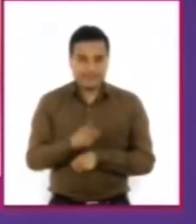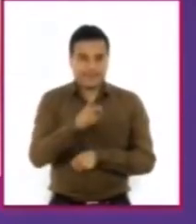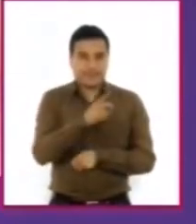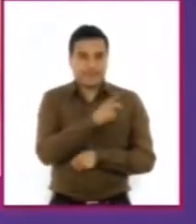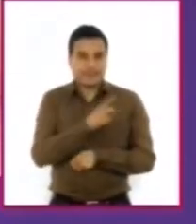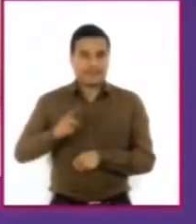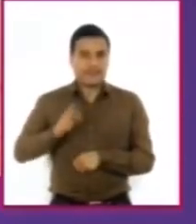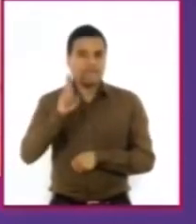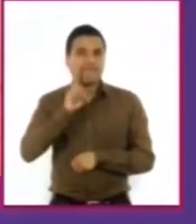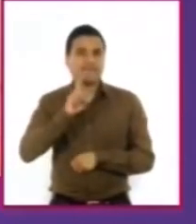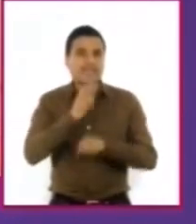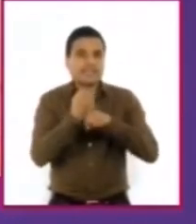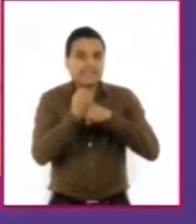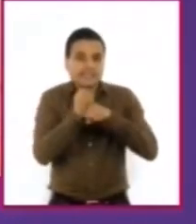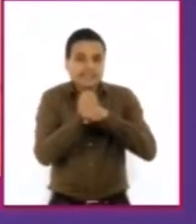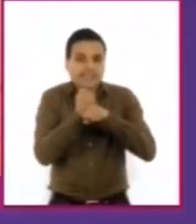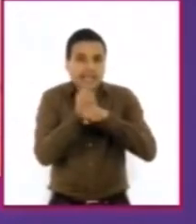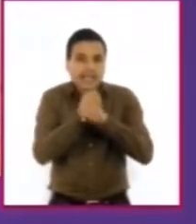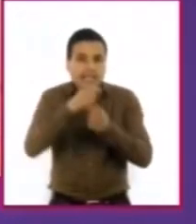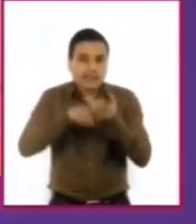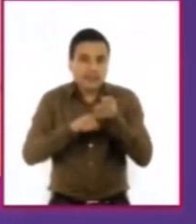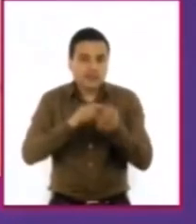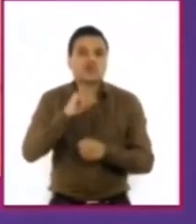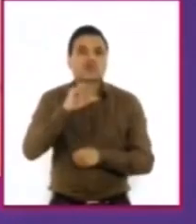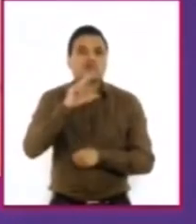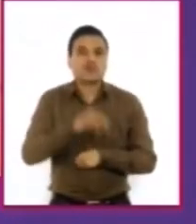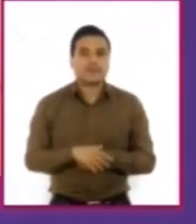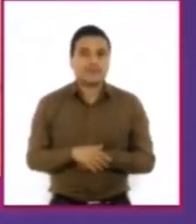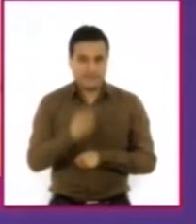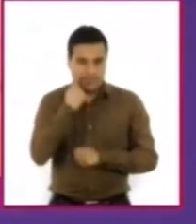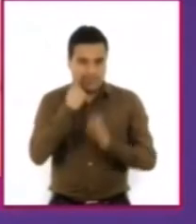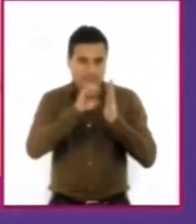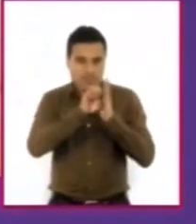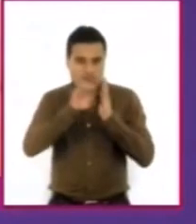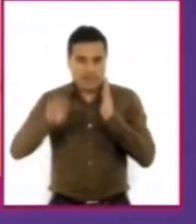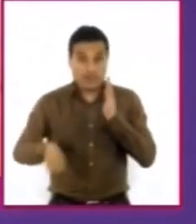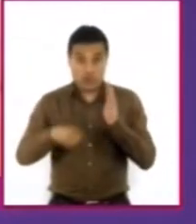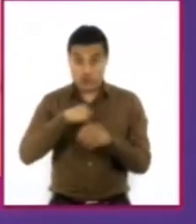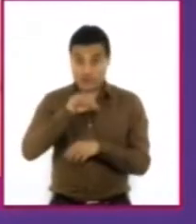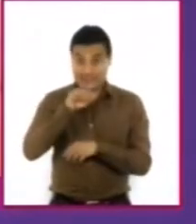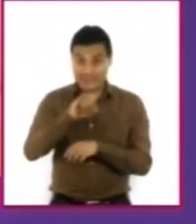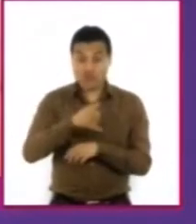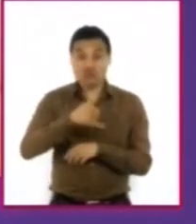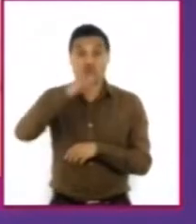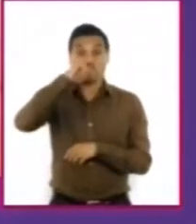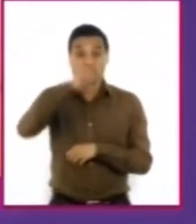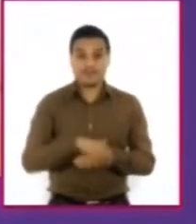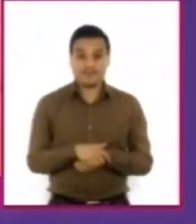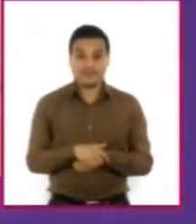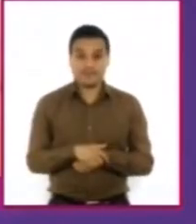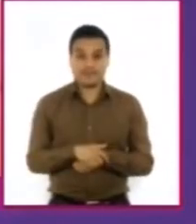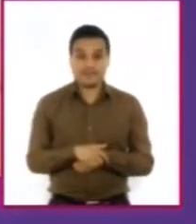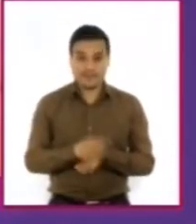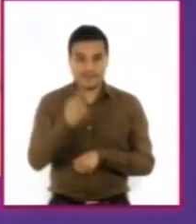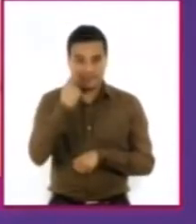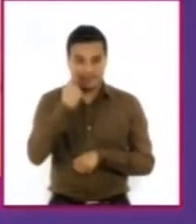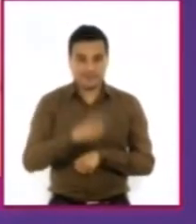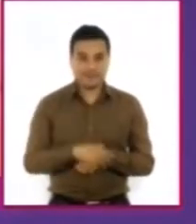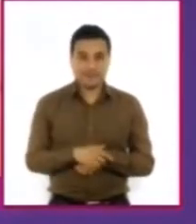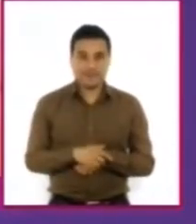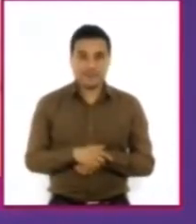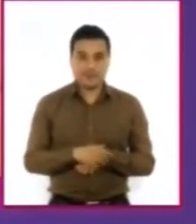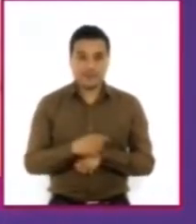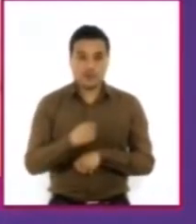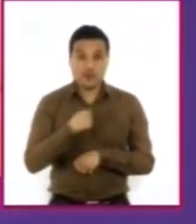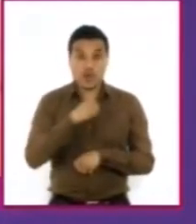en la sangre o no. ¿Y qué pasa si ha bebido? Pues lo que pasa es que la computadora del coche no te permite usarlo. ¿Por qué? Porque tienes bebidas alcohólicas.